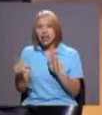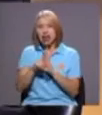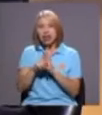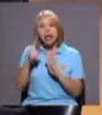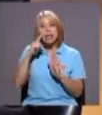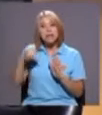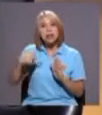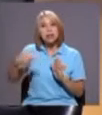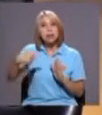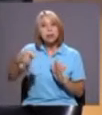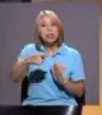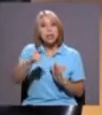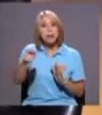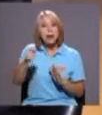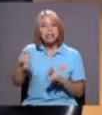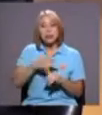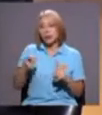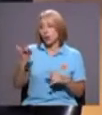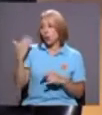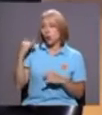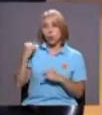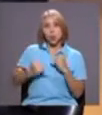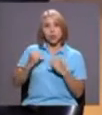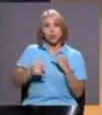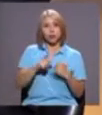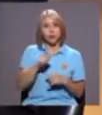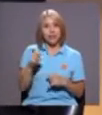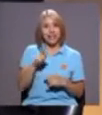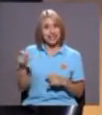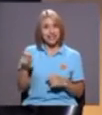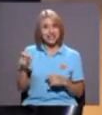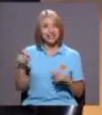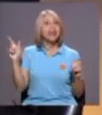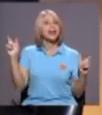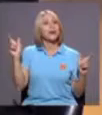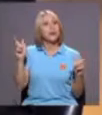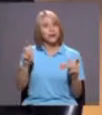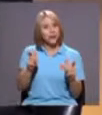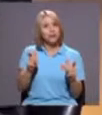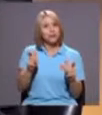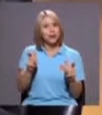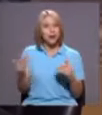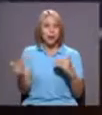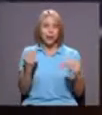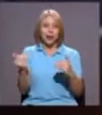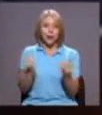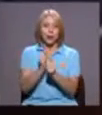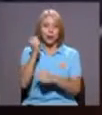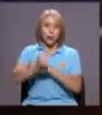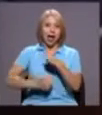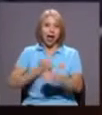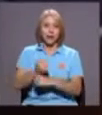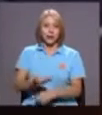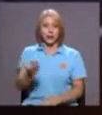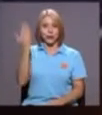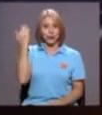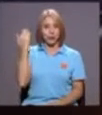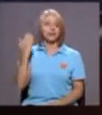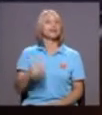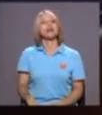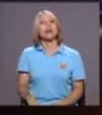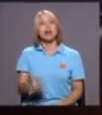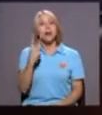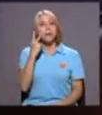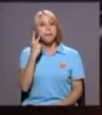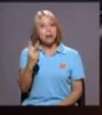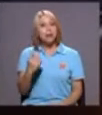meses últimos ha habido una caída respecto de los mismos meses de un año atrás. Vemos que por